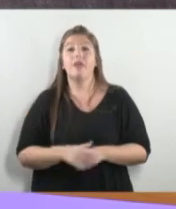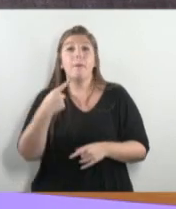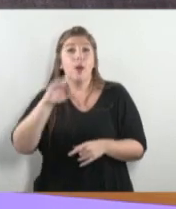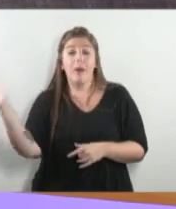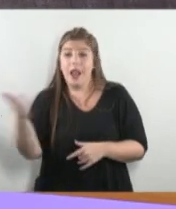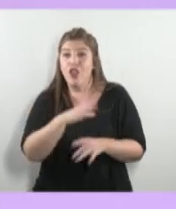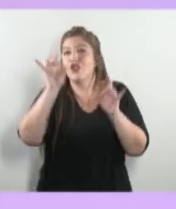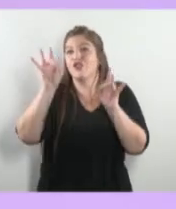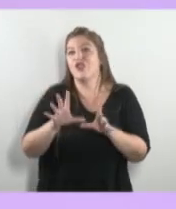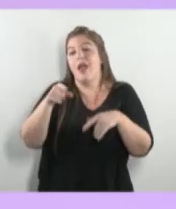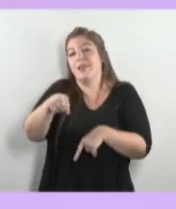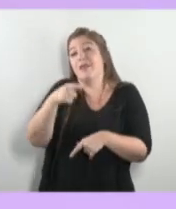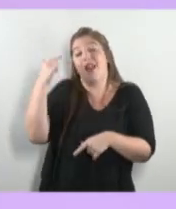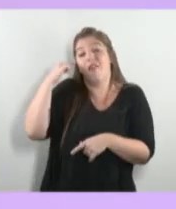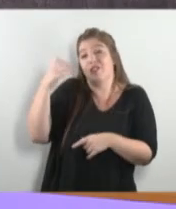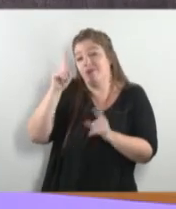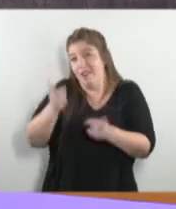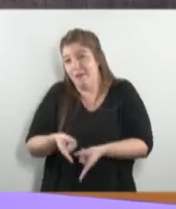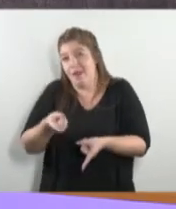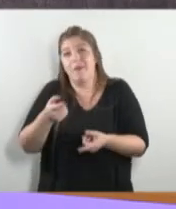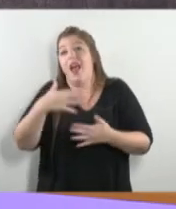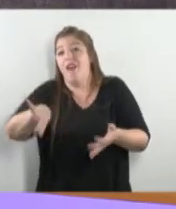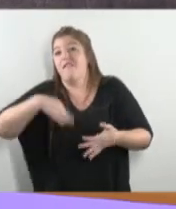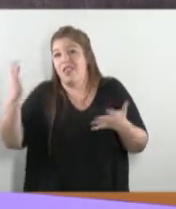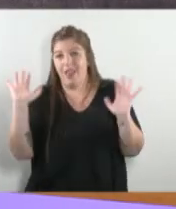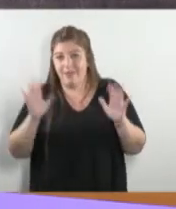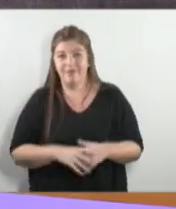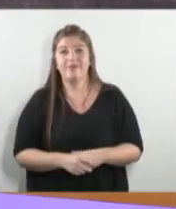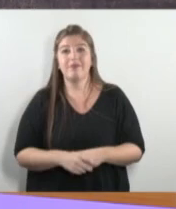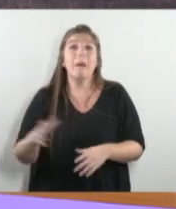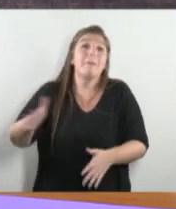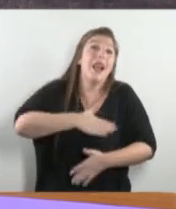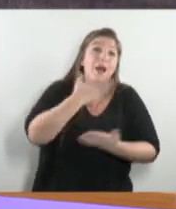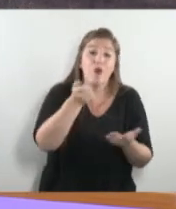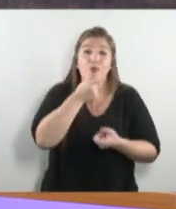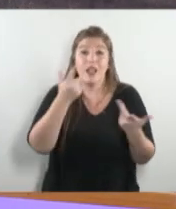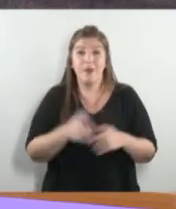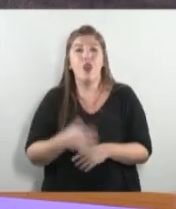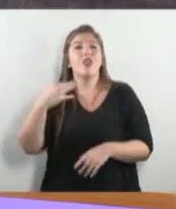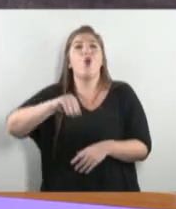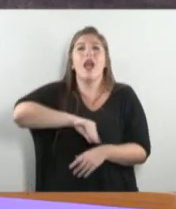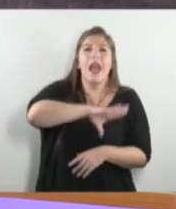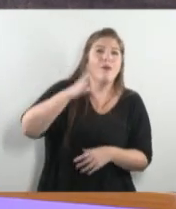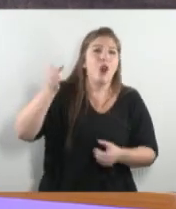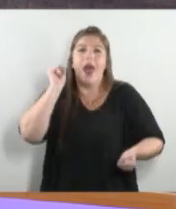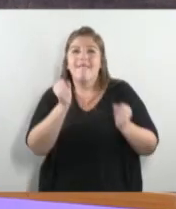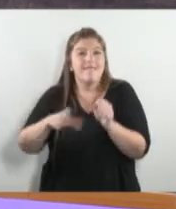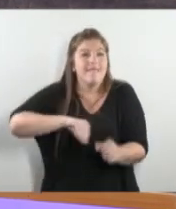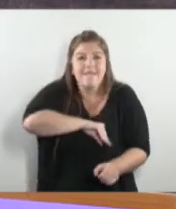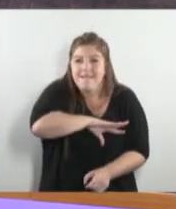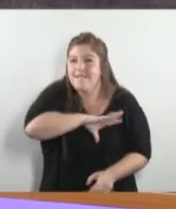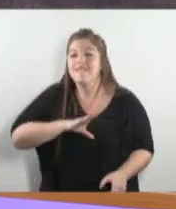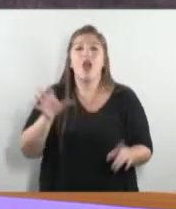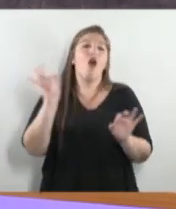no solo para la dieta. Por supuesto. Sirve también para, no sé. La vida. Claro, para el amor, por ejemplo. ¿Me tengo que enamorar desesperadamente de alguien o